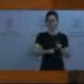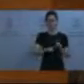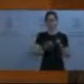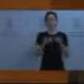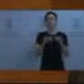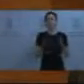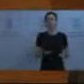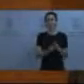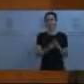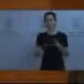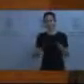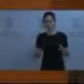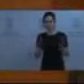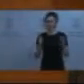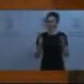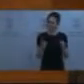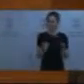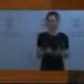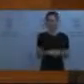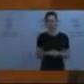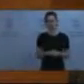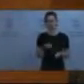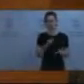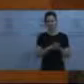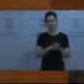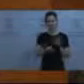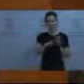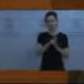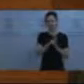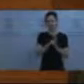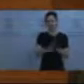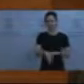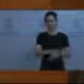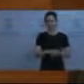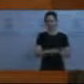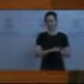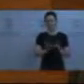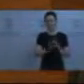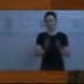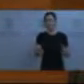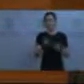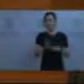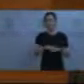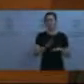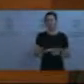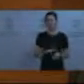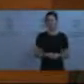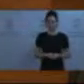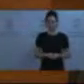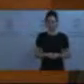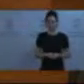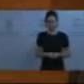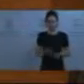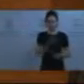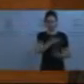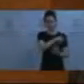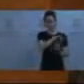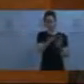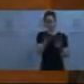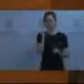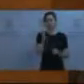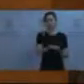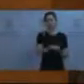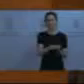en la exclusión. El problema está en haber introducido en las bases esa exclusión. Y hasta ahora solo he hablado